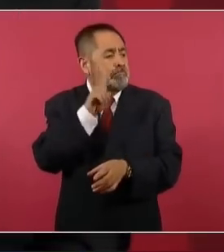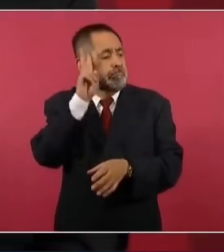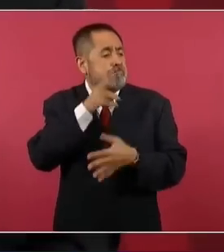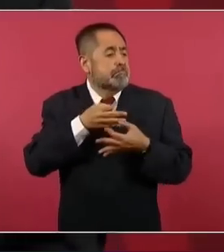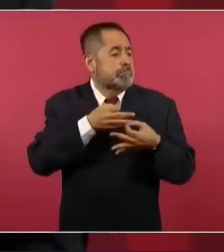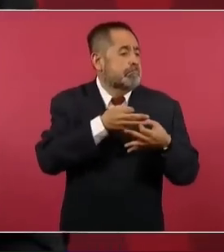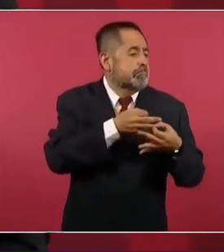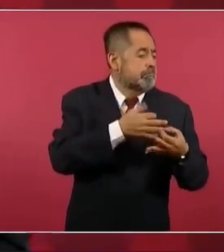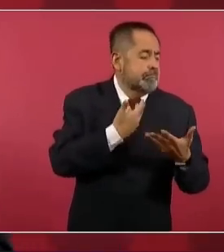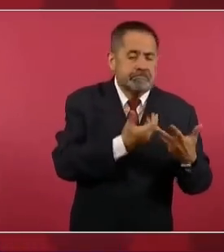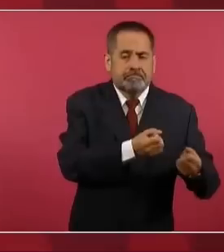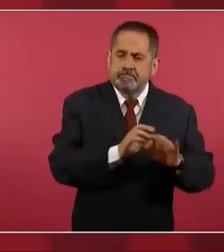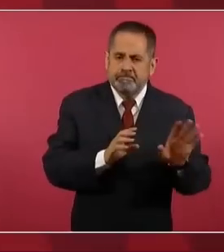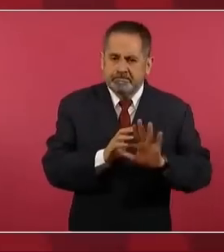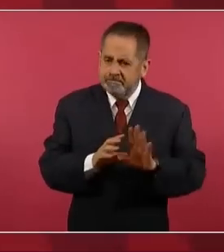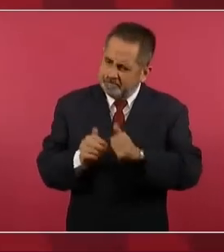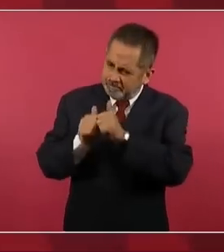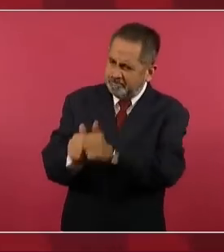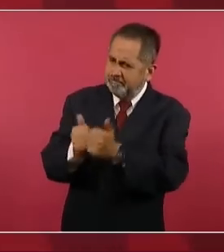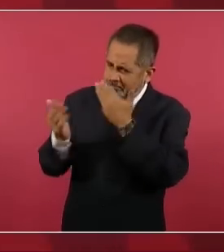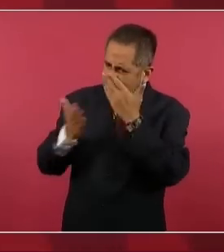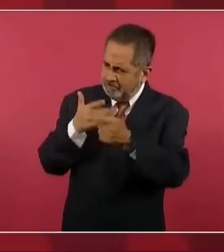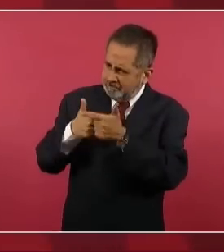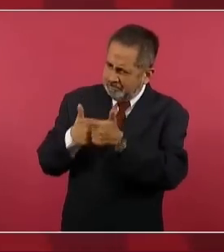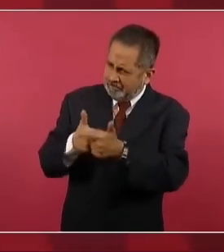no sean enganchados por la delincuencia.